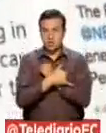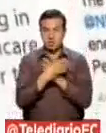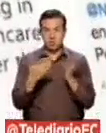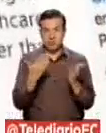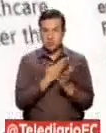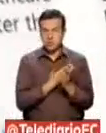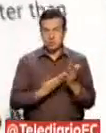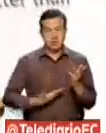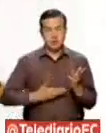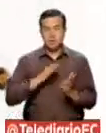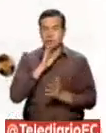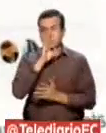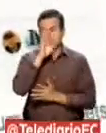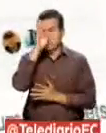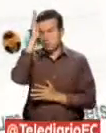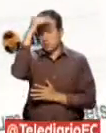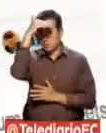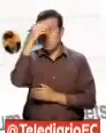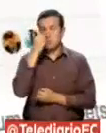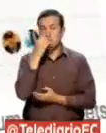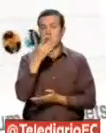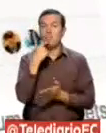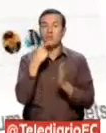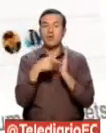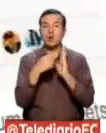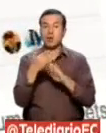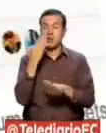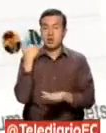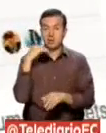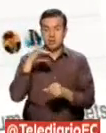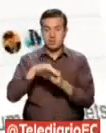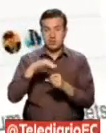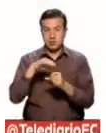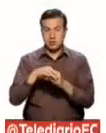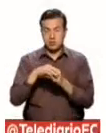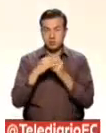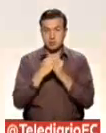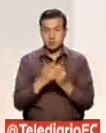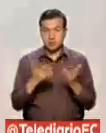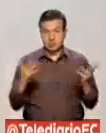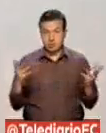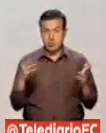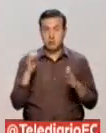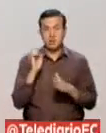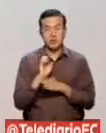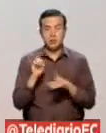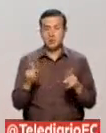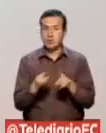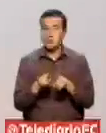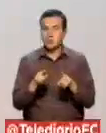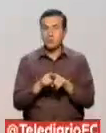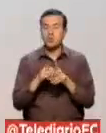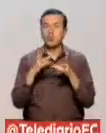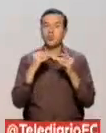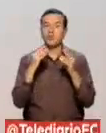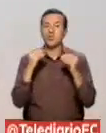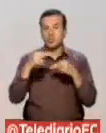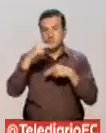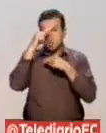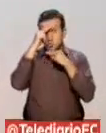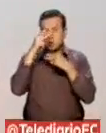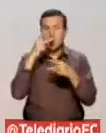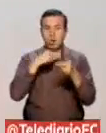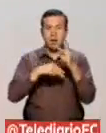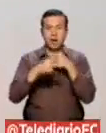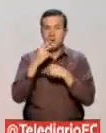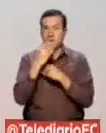mandatario permanentemente lo usa. Un ejemplo fue en las recientes elecciones de medio término. En el Ecuador también es común la circulación de noticias